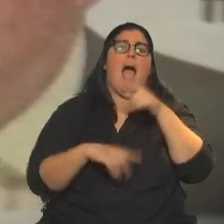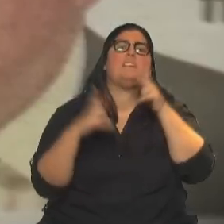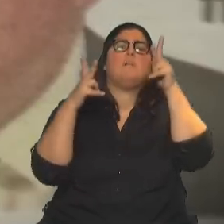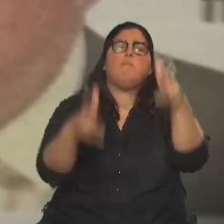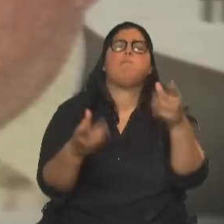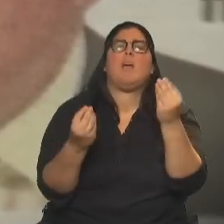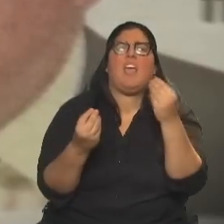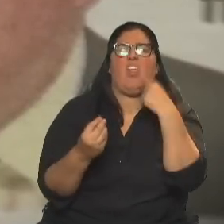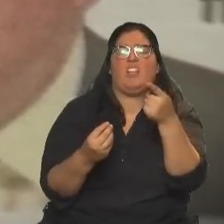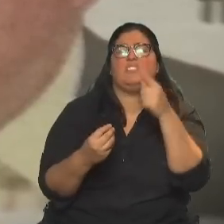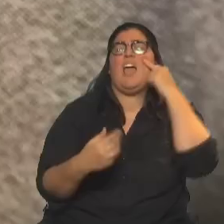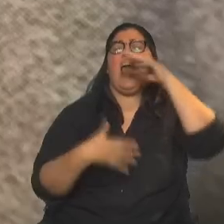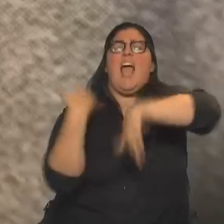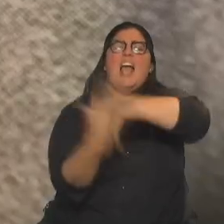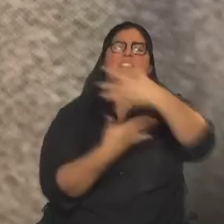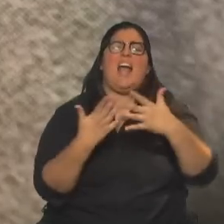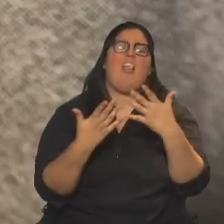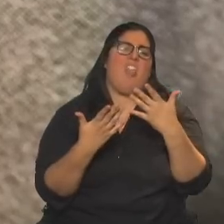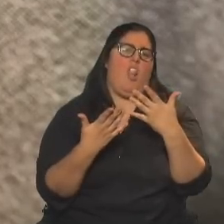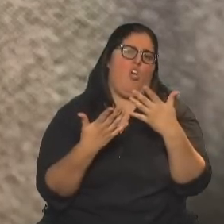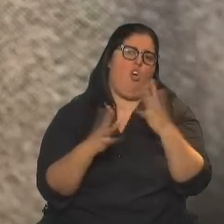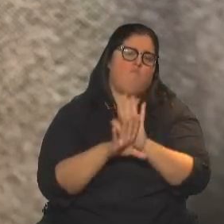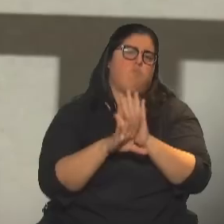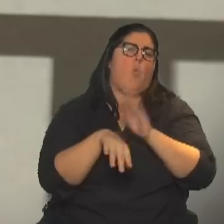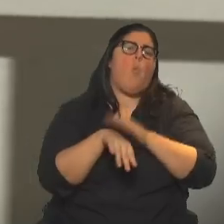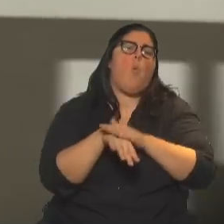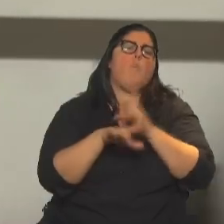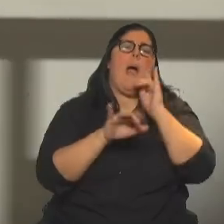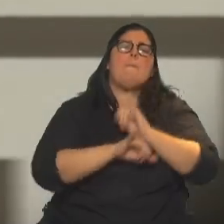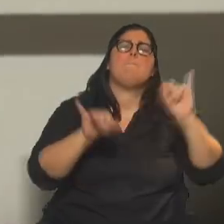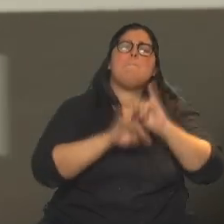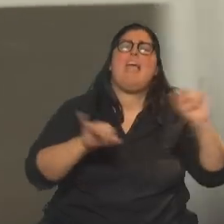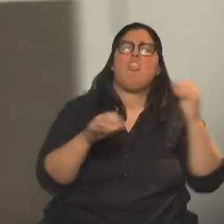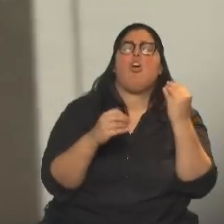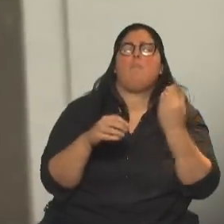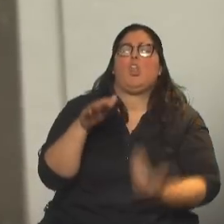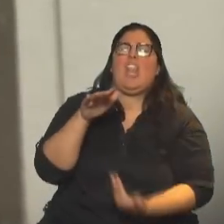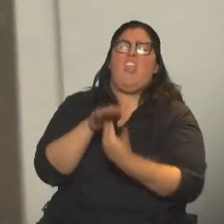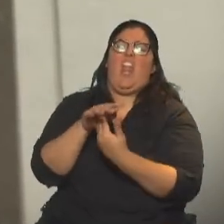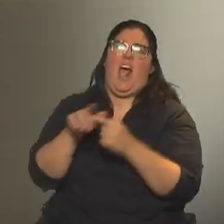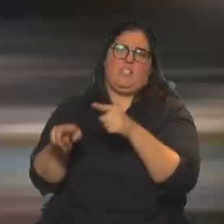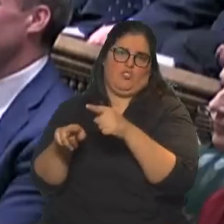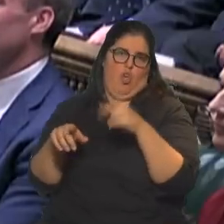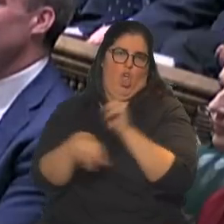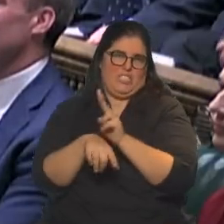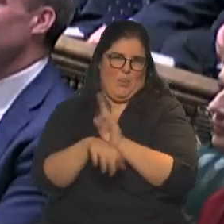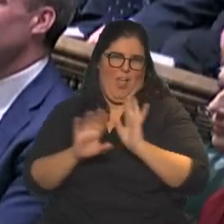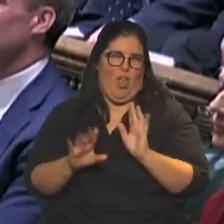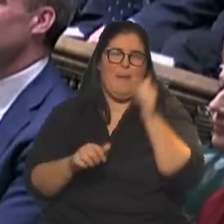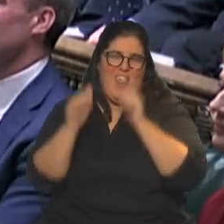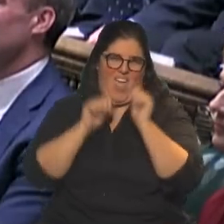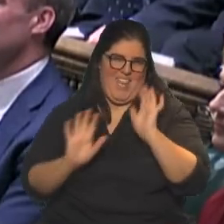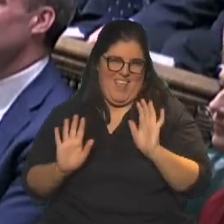que todo el escándalo se reduce al foco que los medios ponen en el liderazgo conservador para dañarlo. Aunque